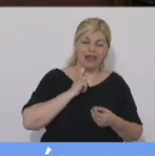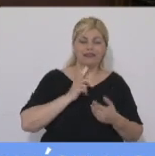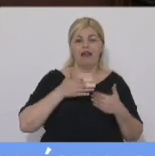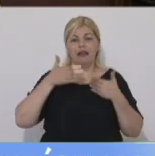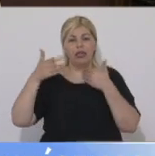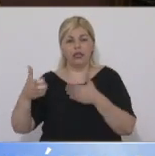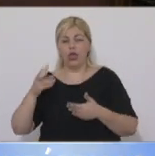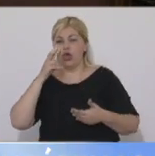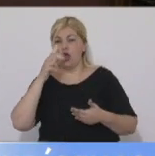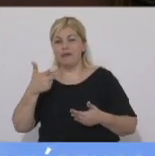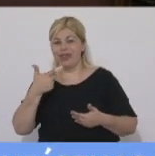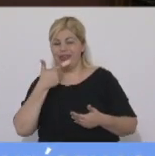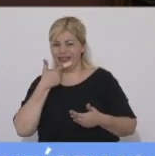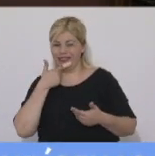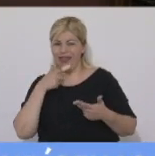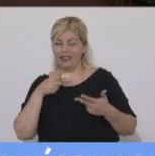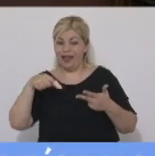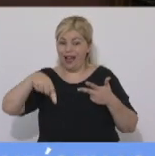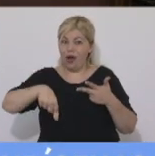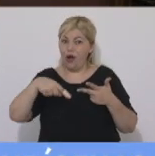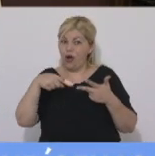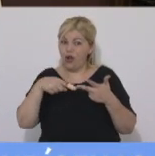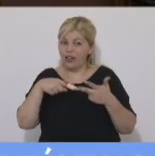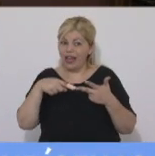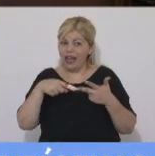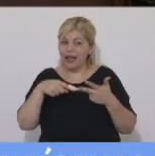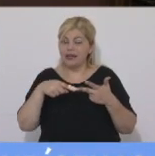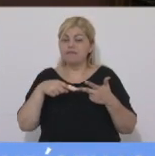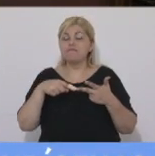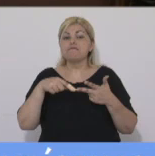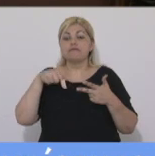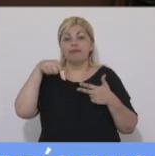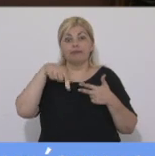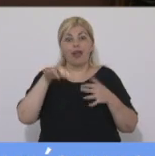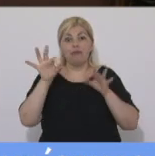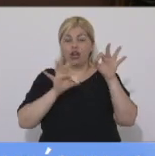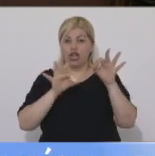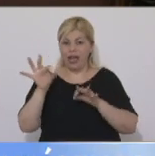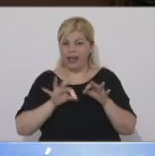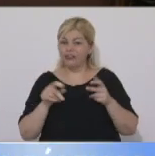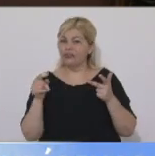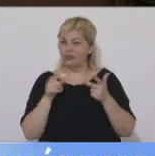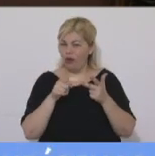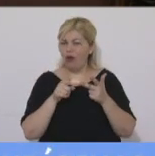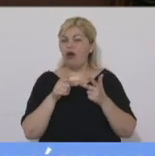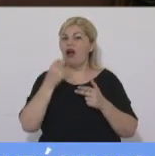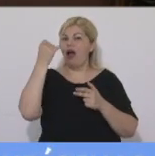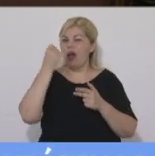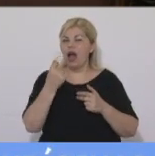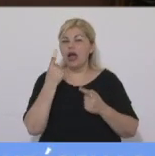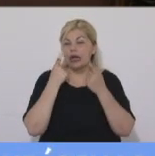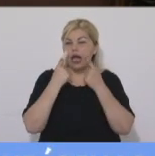que en esta oportunidad este proyecto reconoce dos